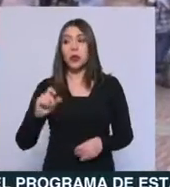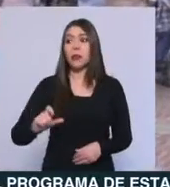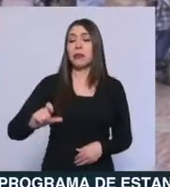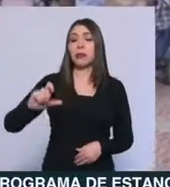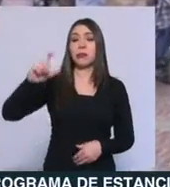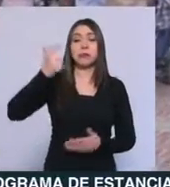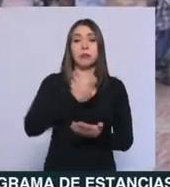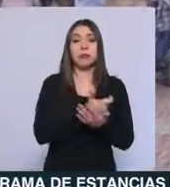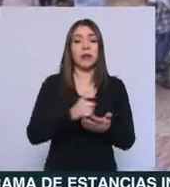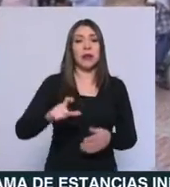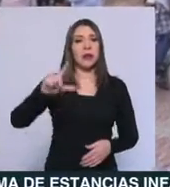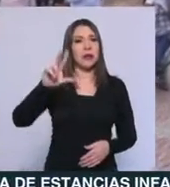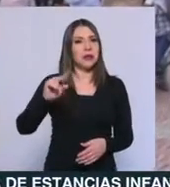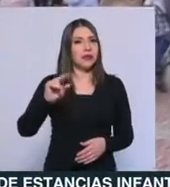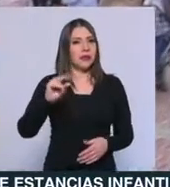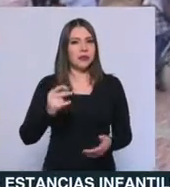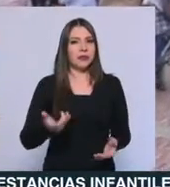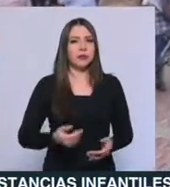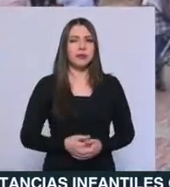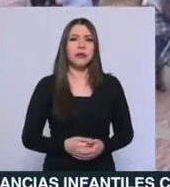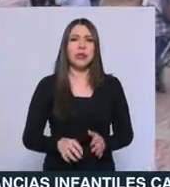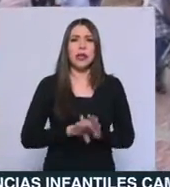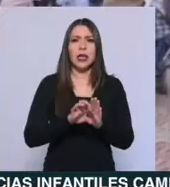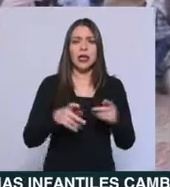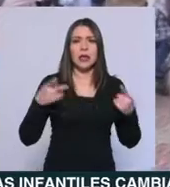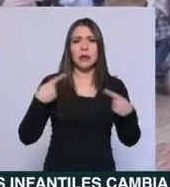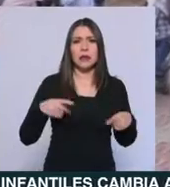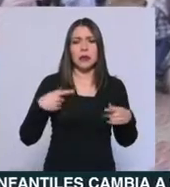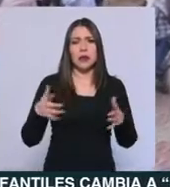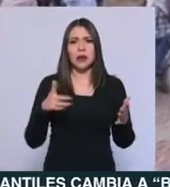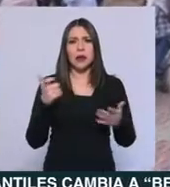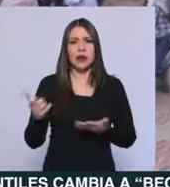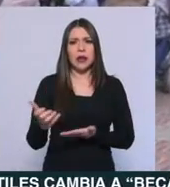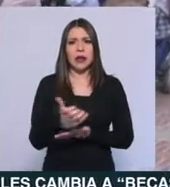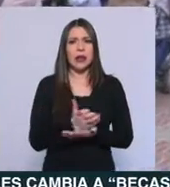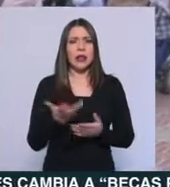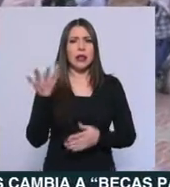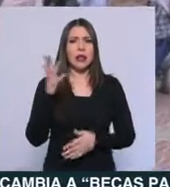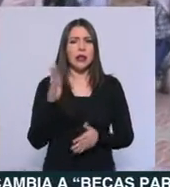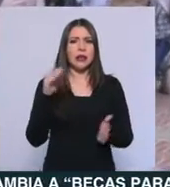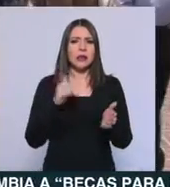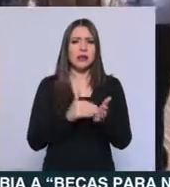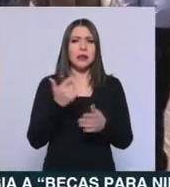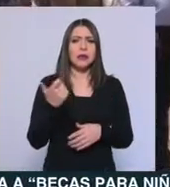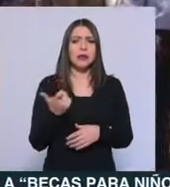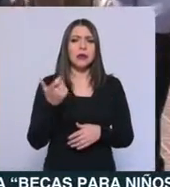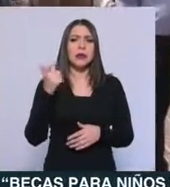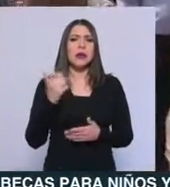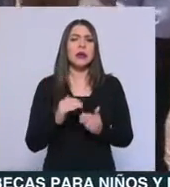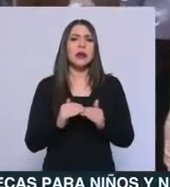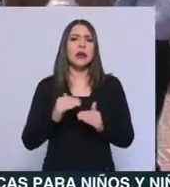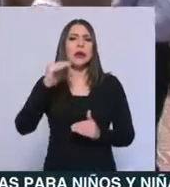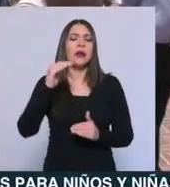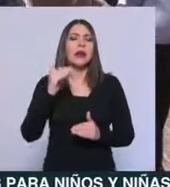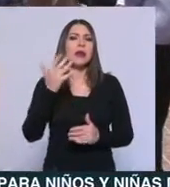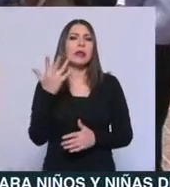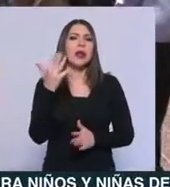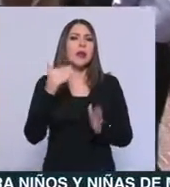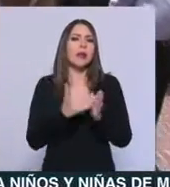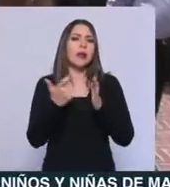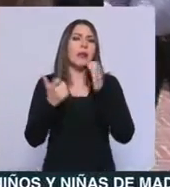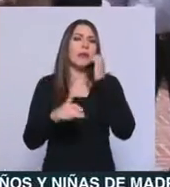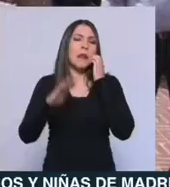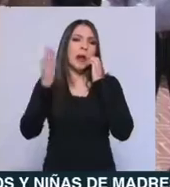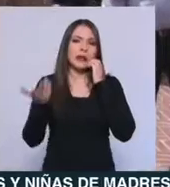porque si hablamos de alguien que gana 10,000 pesos, pues percibiría 5,000 más. La segunda petición